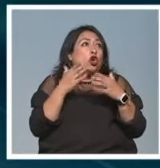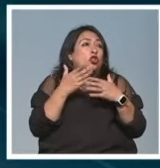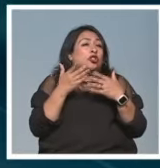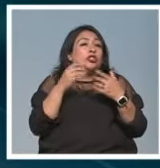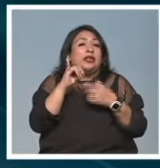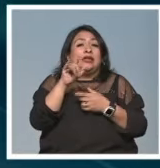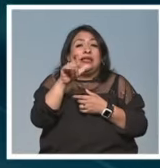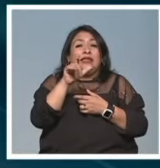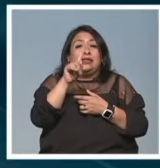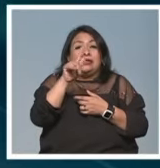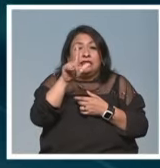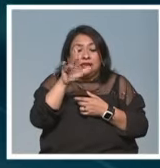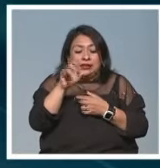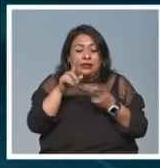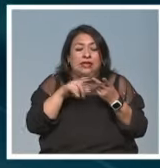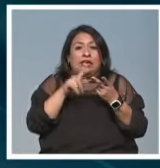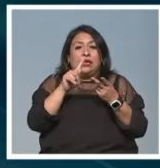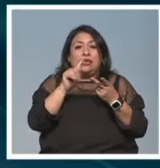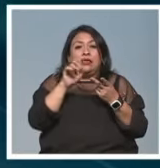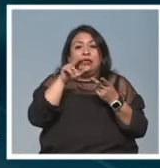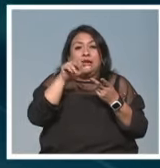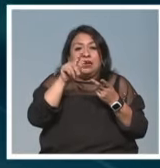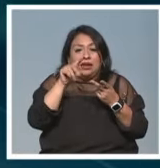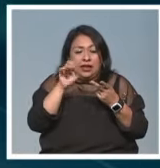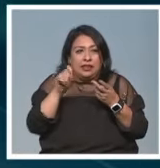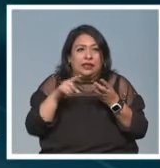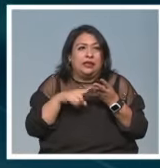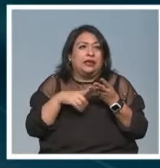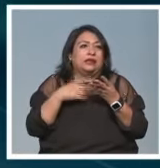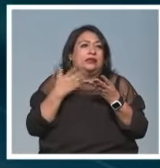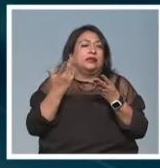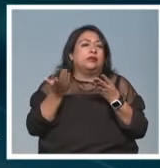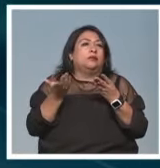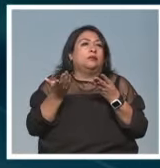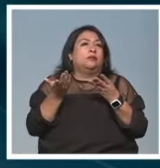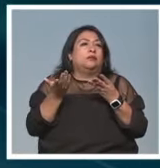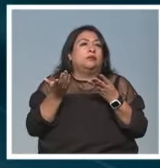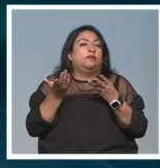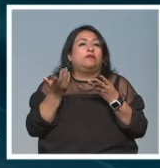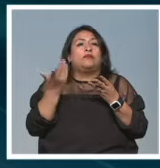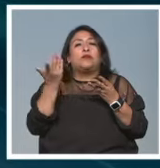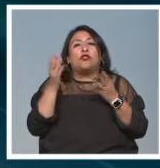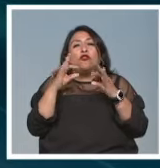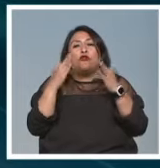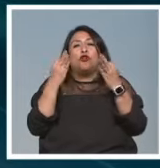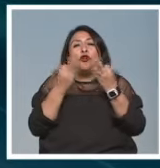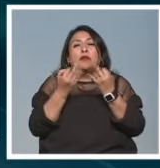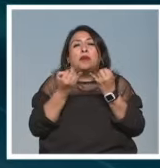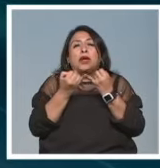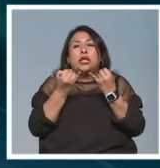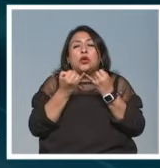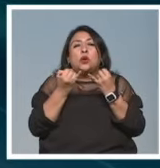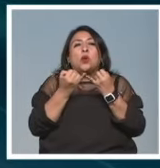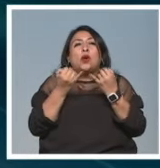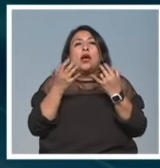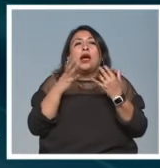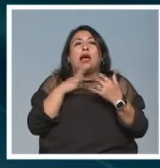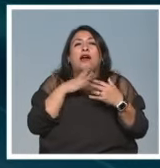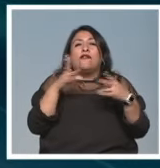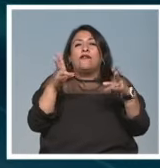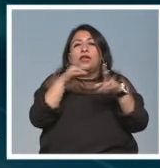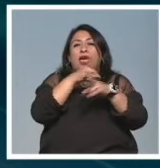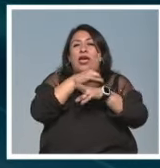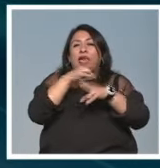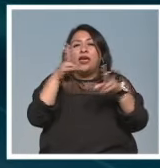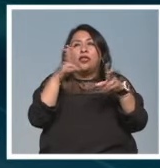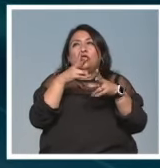como ixtle, tenates, una forma también de invocar el viento, que